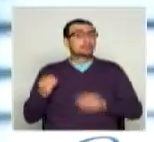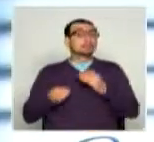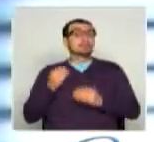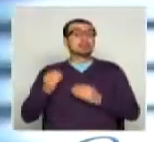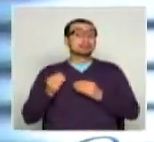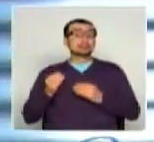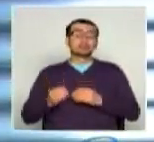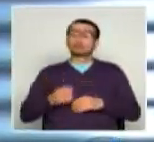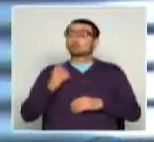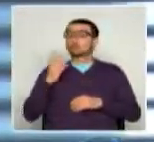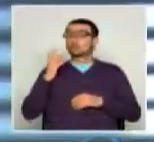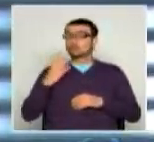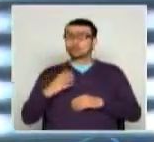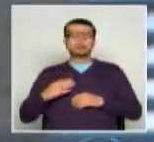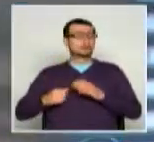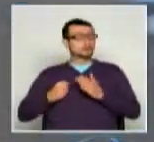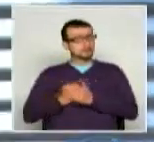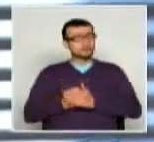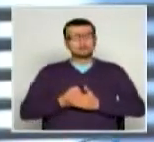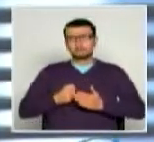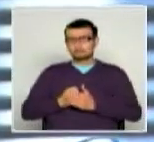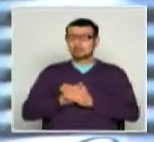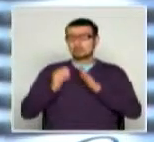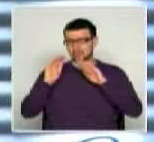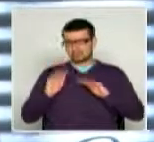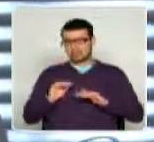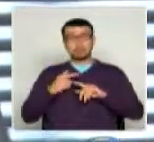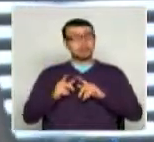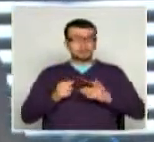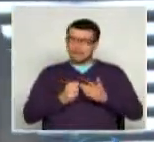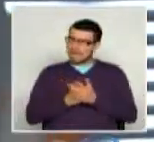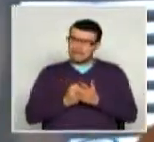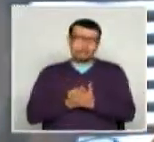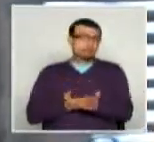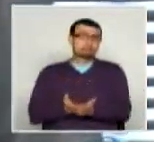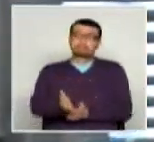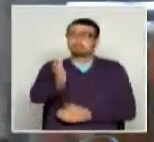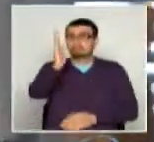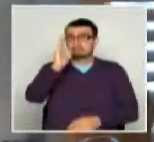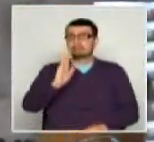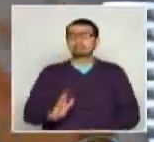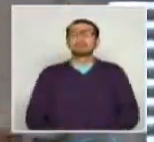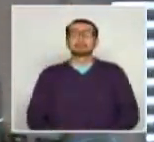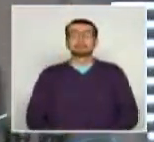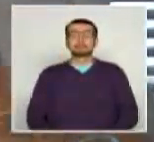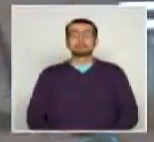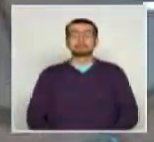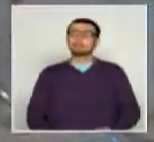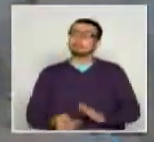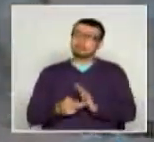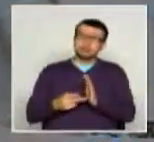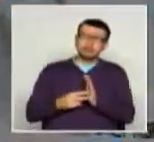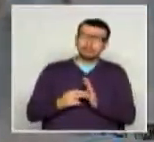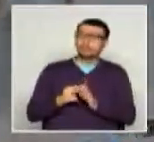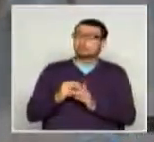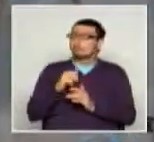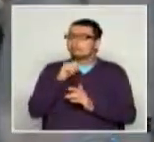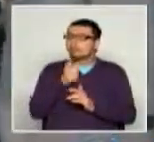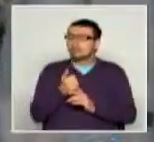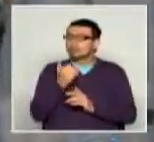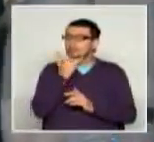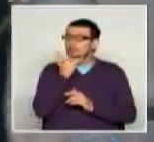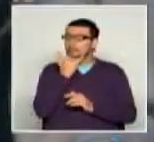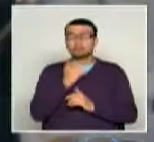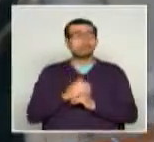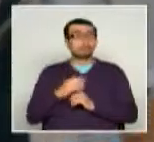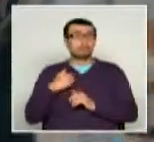dolor baje, pero persiste y persiste y persiste, y se vuelve crónico. Entonces, esto es un poquito que les voy a explicar. Ya